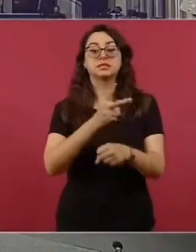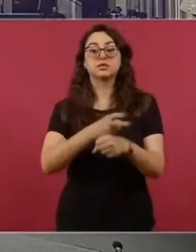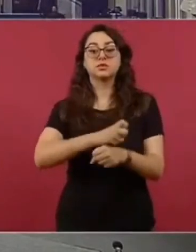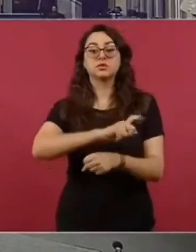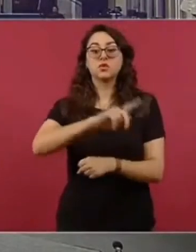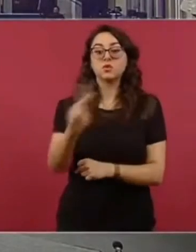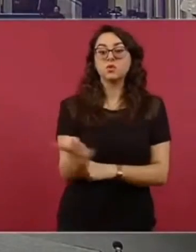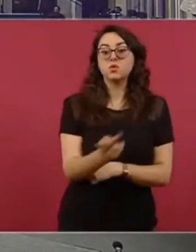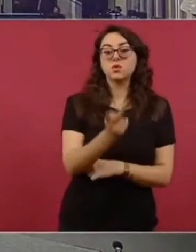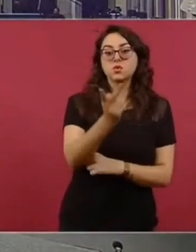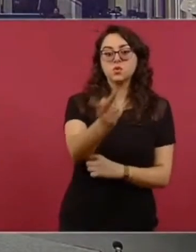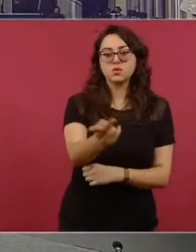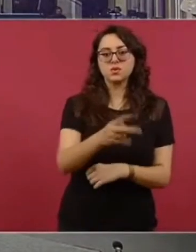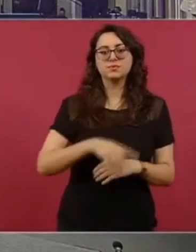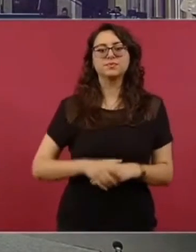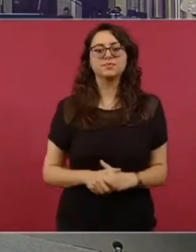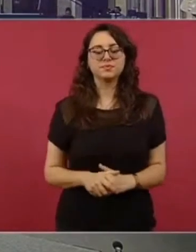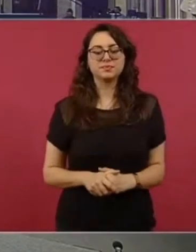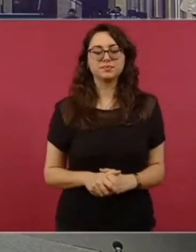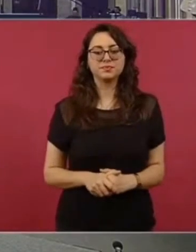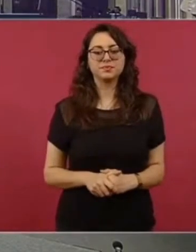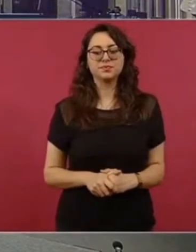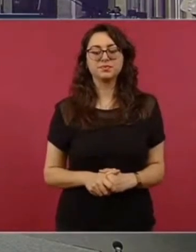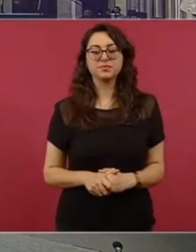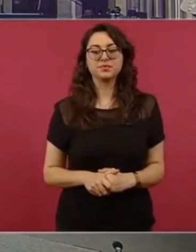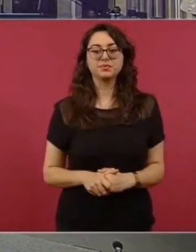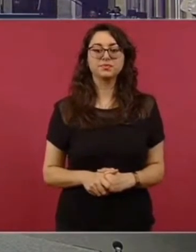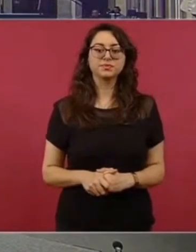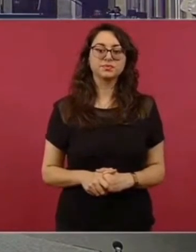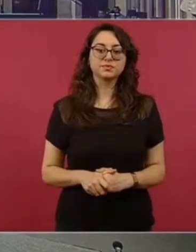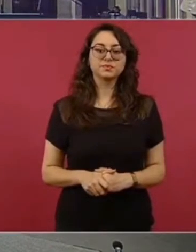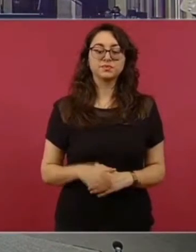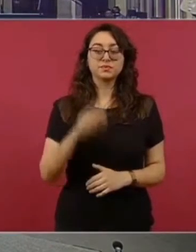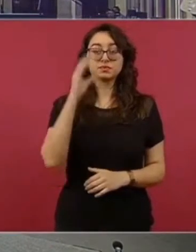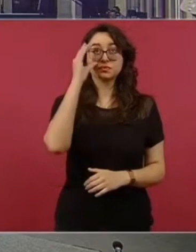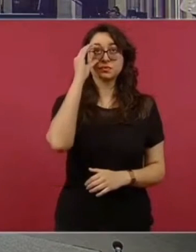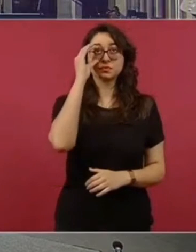señor presidente, ¿qué posibilidades hay de que,